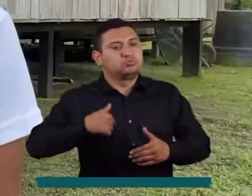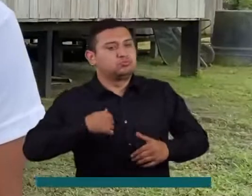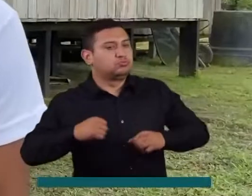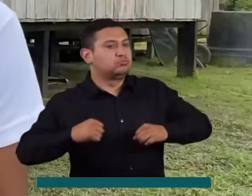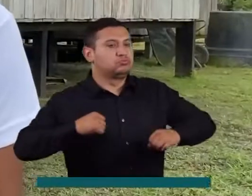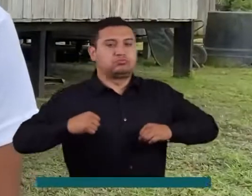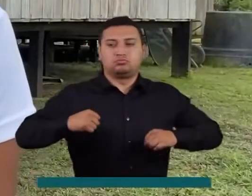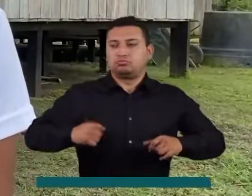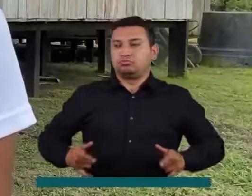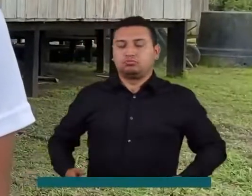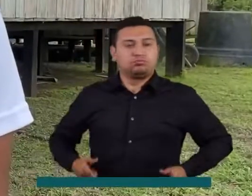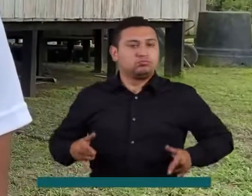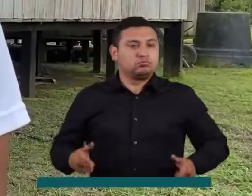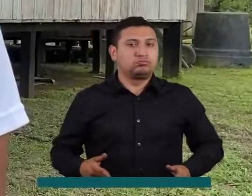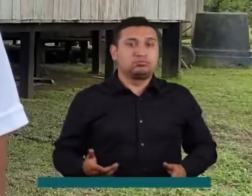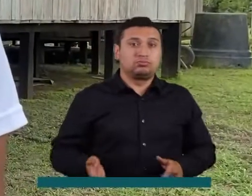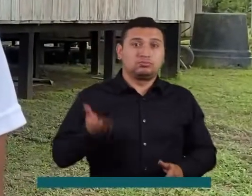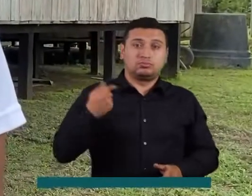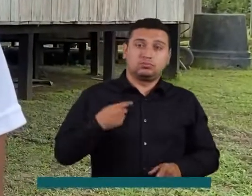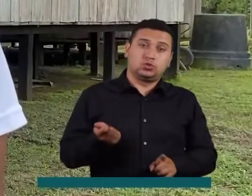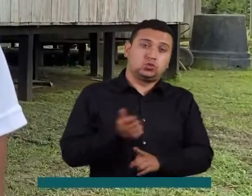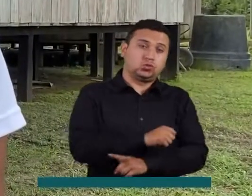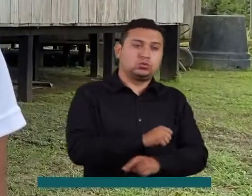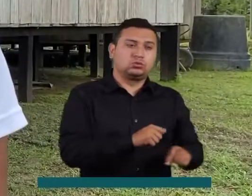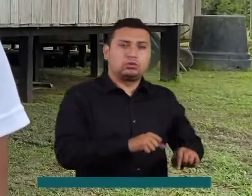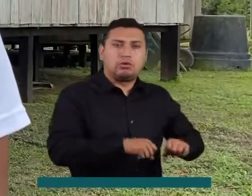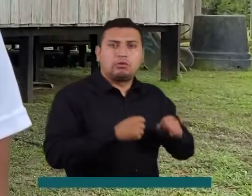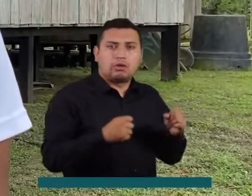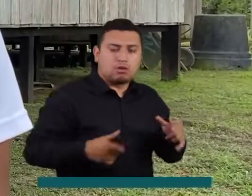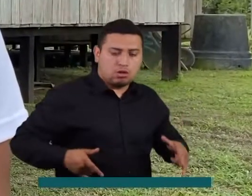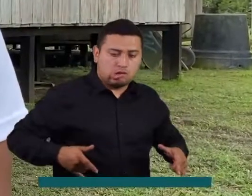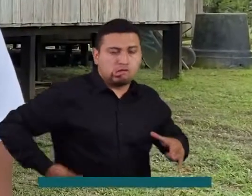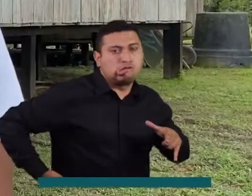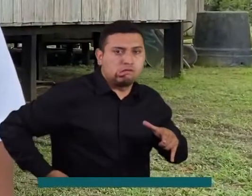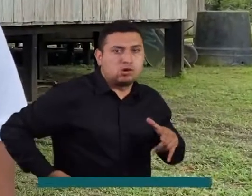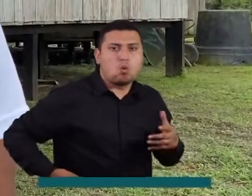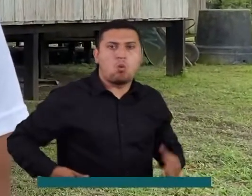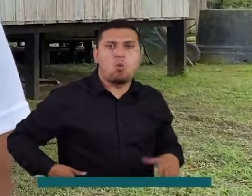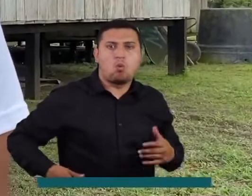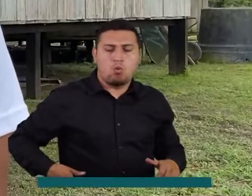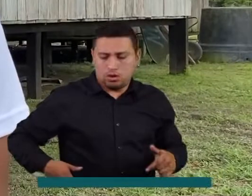La muleta se me había dañado, se le partió una parte de la muleta y pues